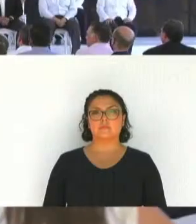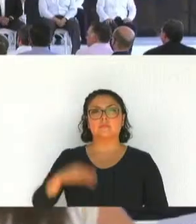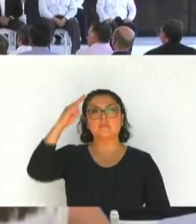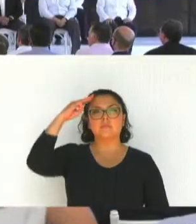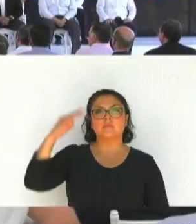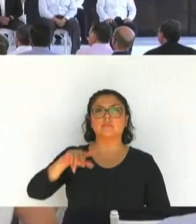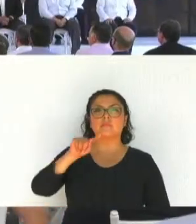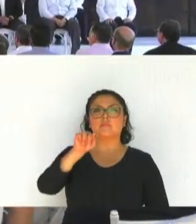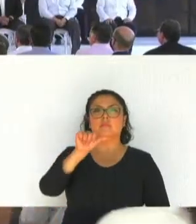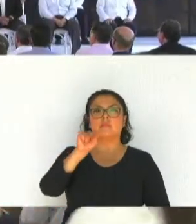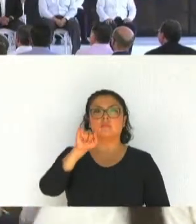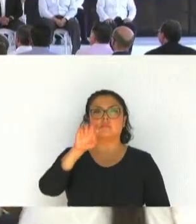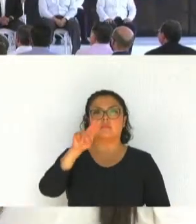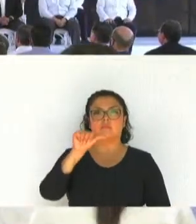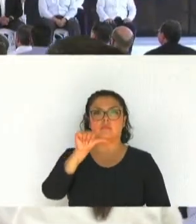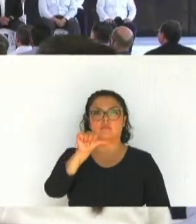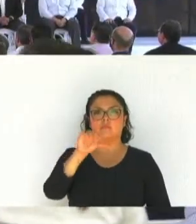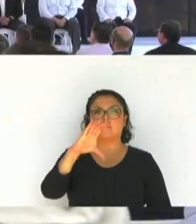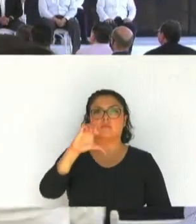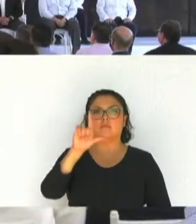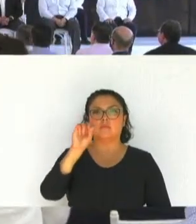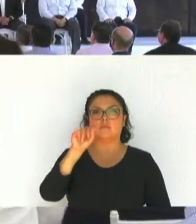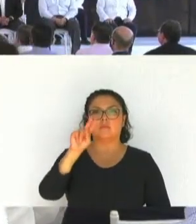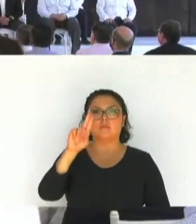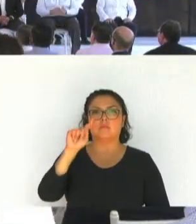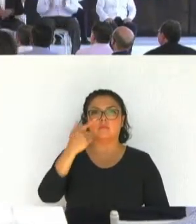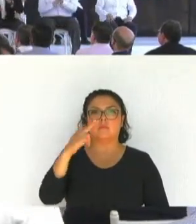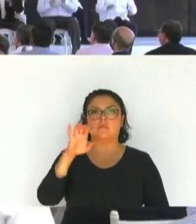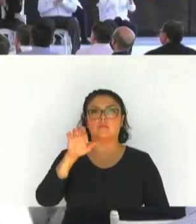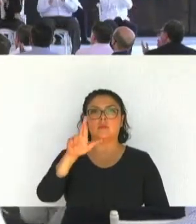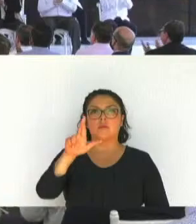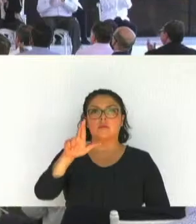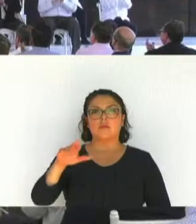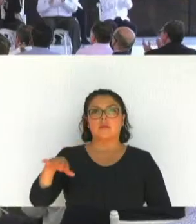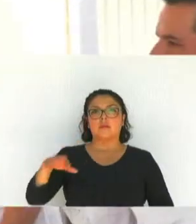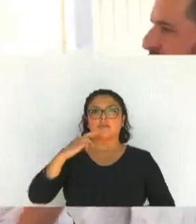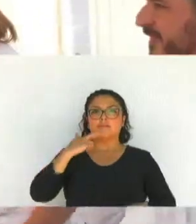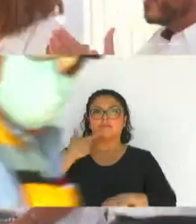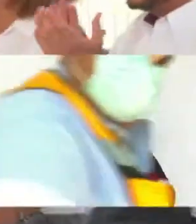Maestra Tatiana Cloutier Carrillo, Secretaria de Economía.